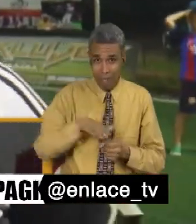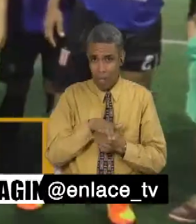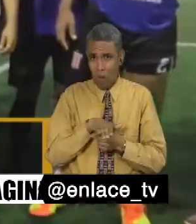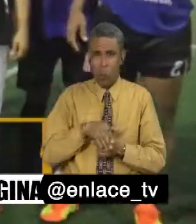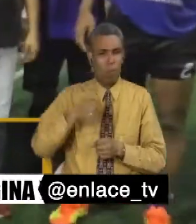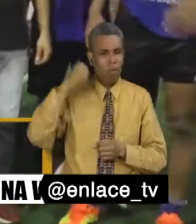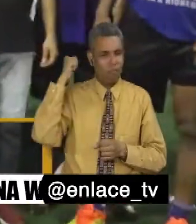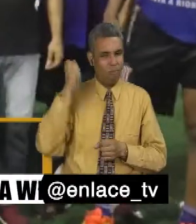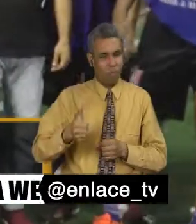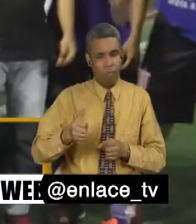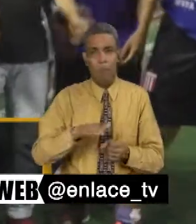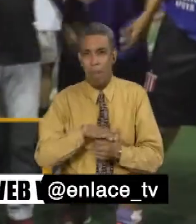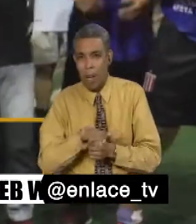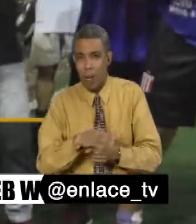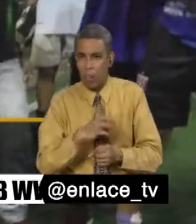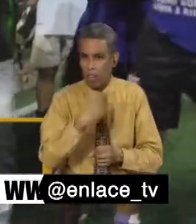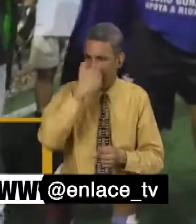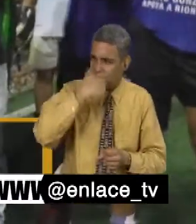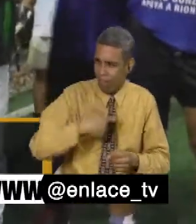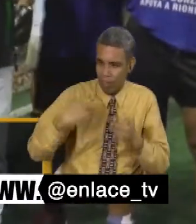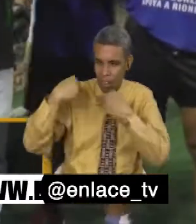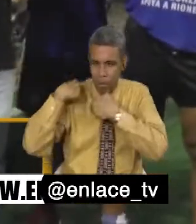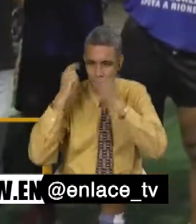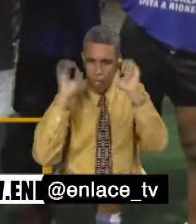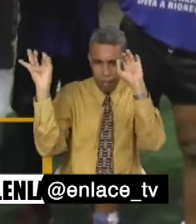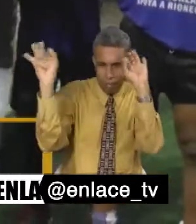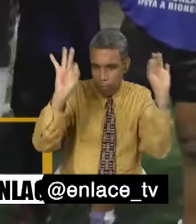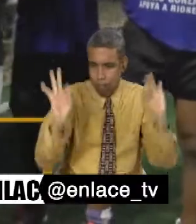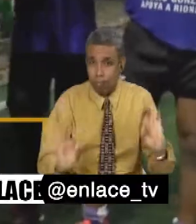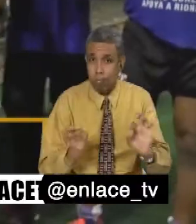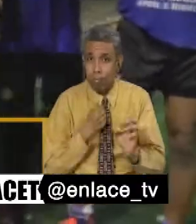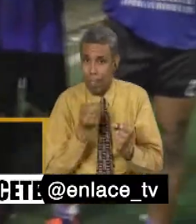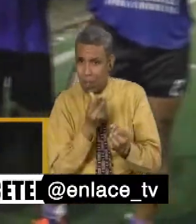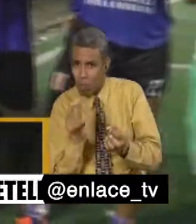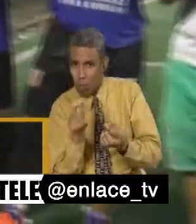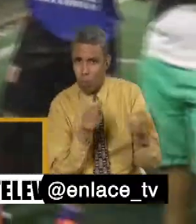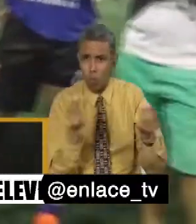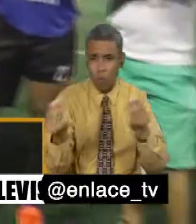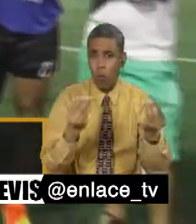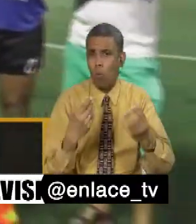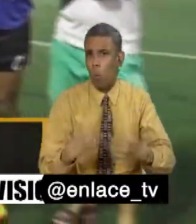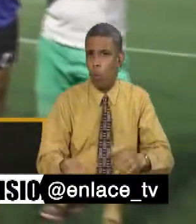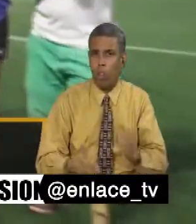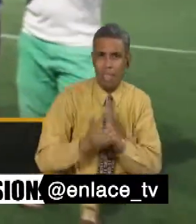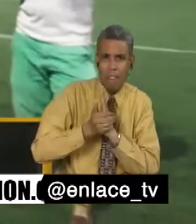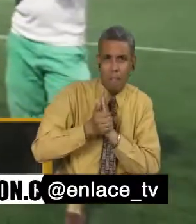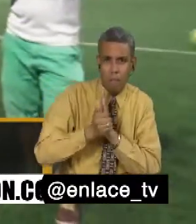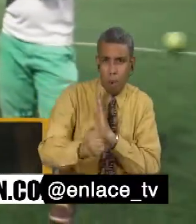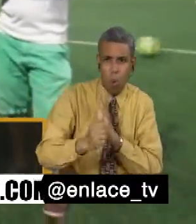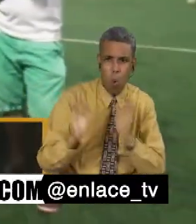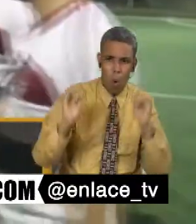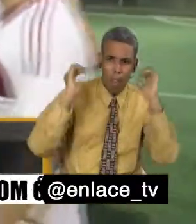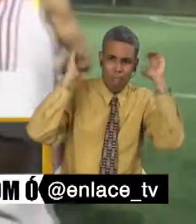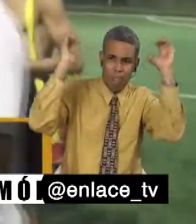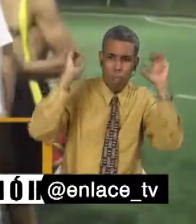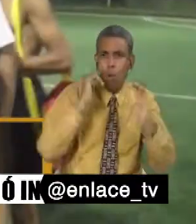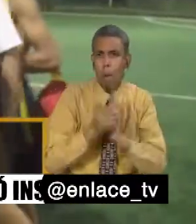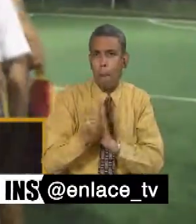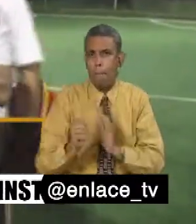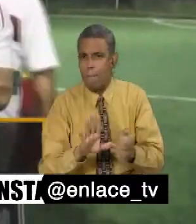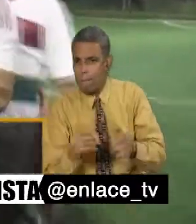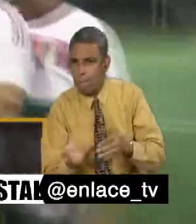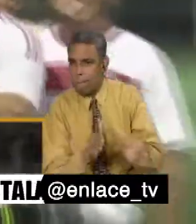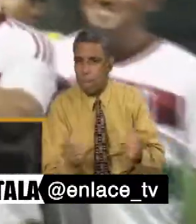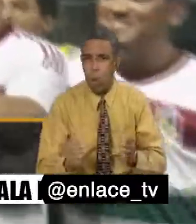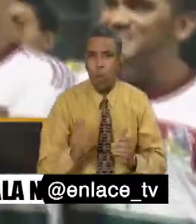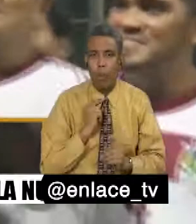Excelentes, bastante serios, responsables, equipos muy, pero muy buenos, de una talla bastante, bastante competitiva. El combo de Bayona